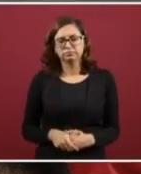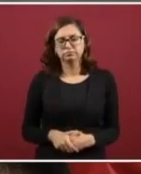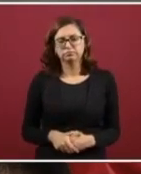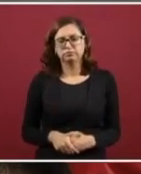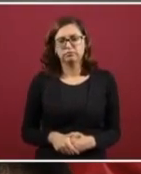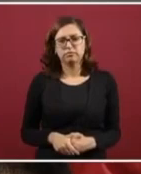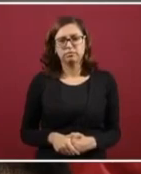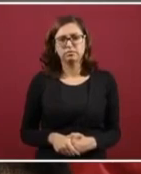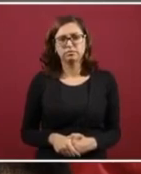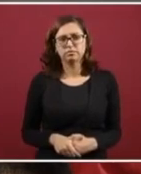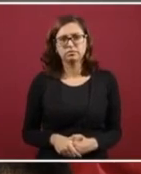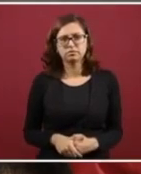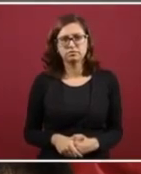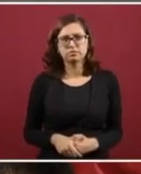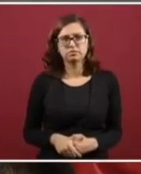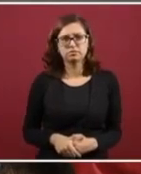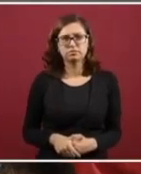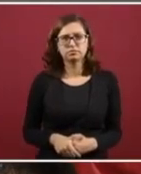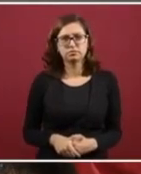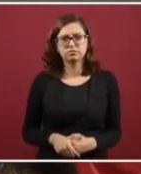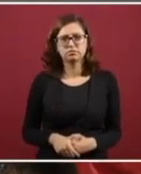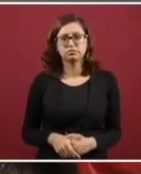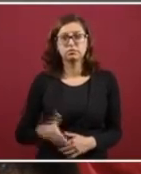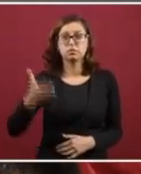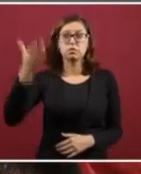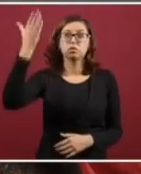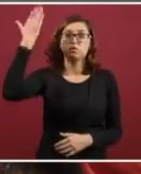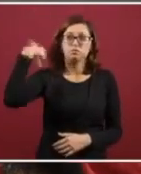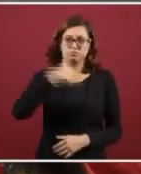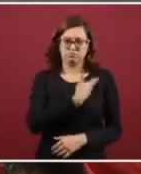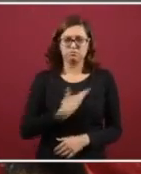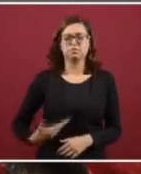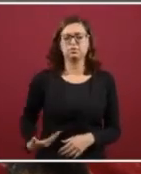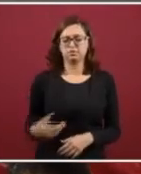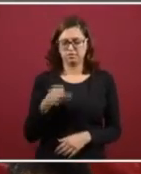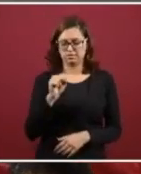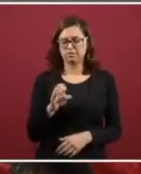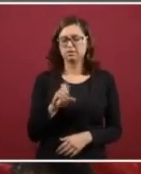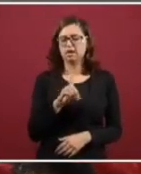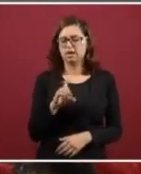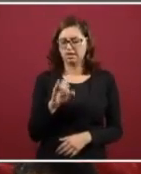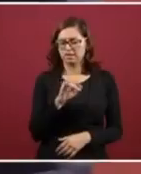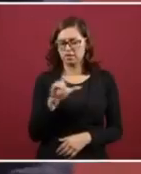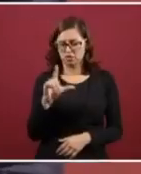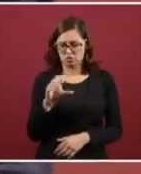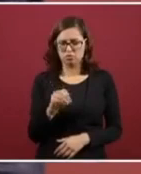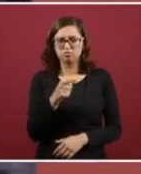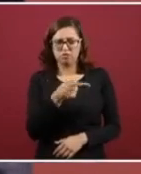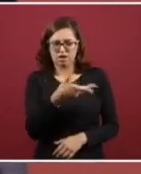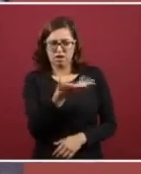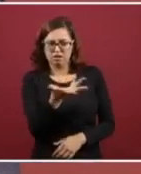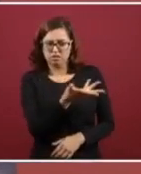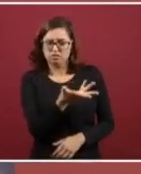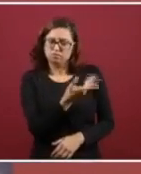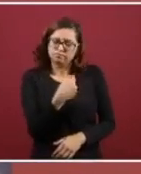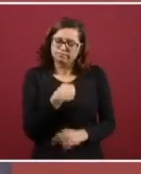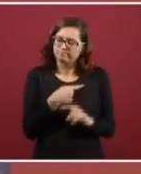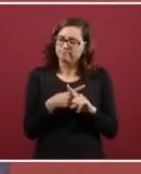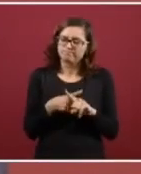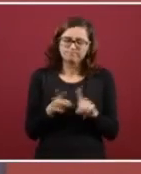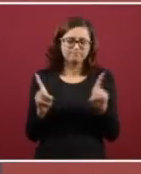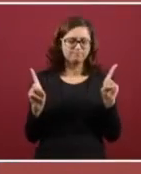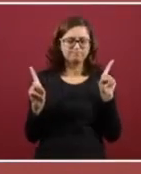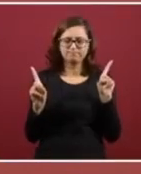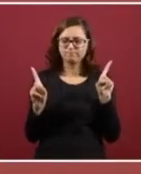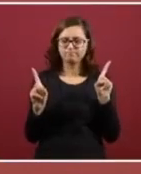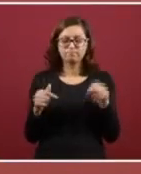cuando el presidente Zedillo. Yo no voy a proceder de esa manera. No